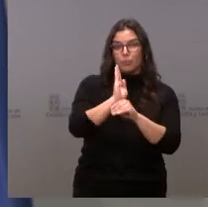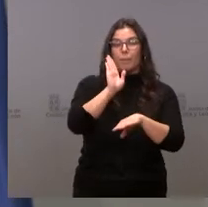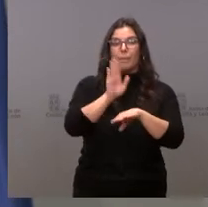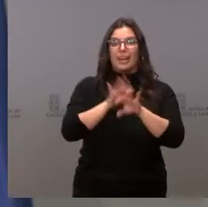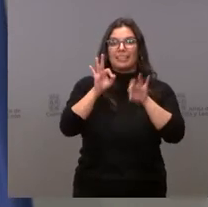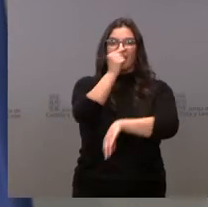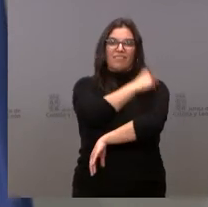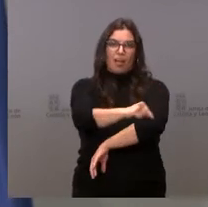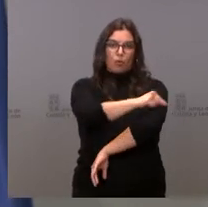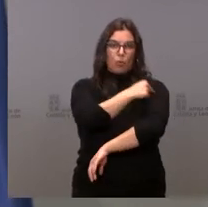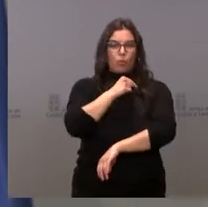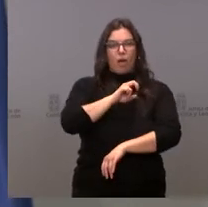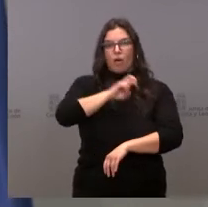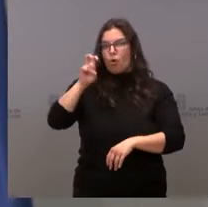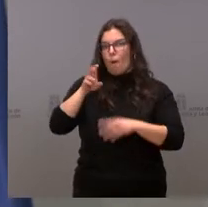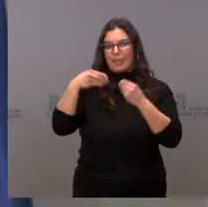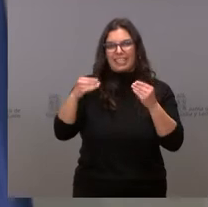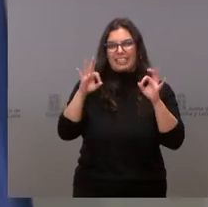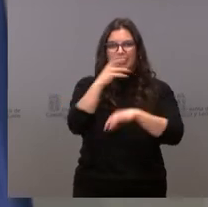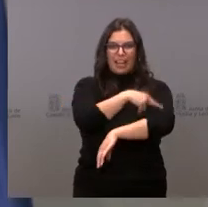y suministros sanitarios